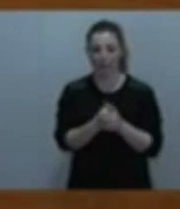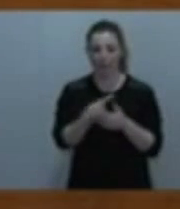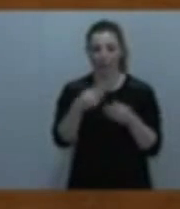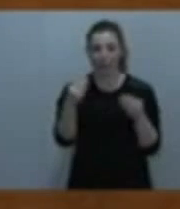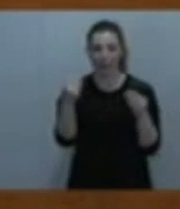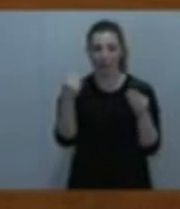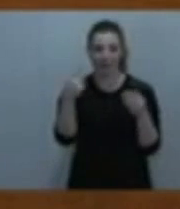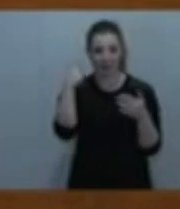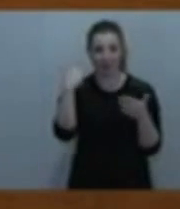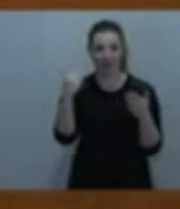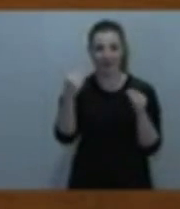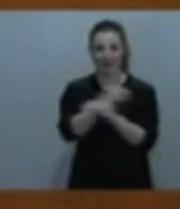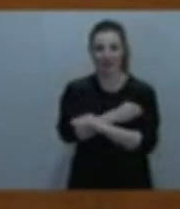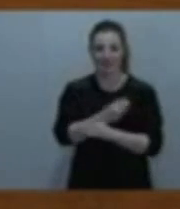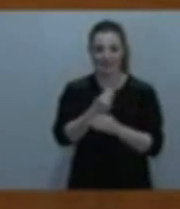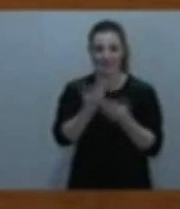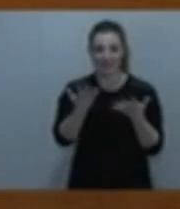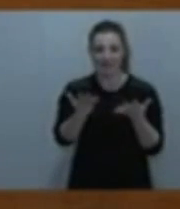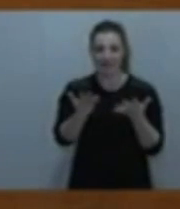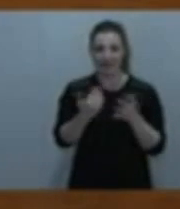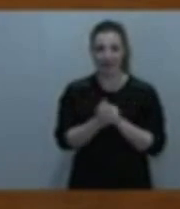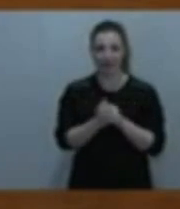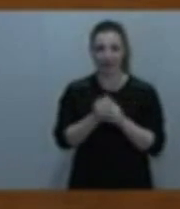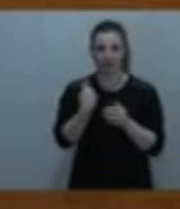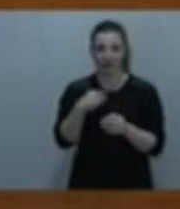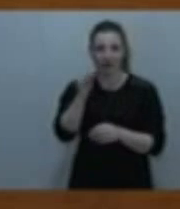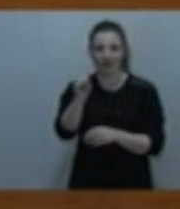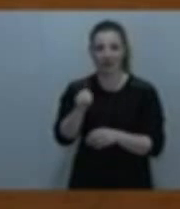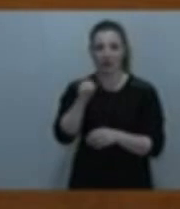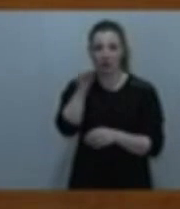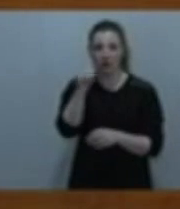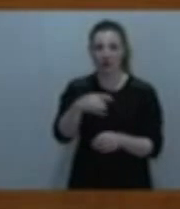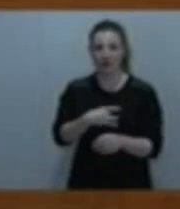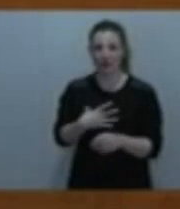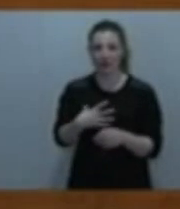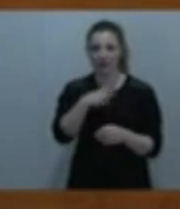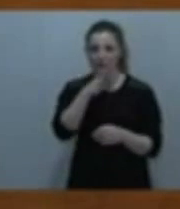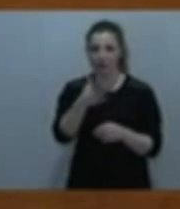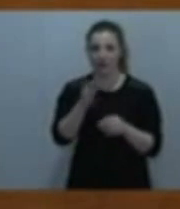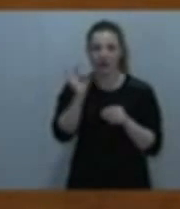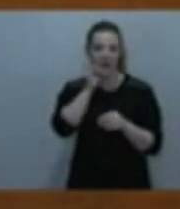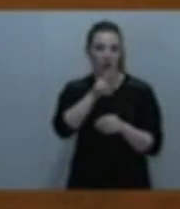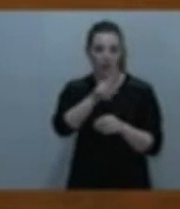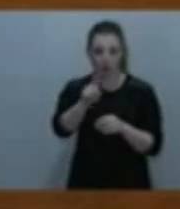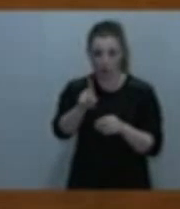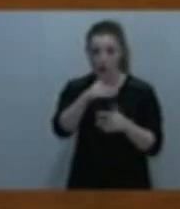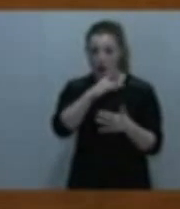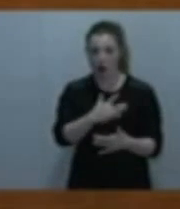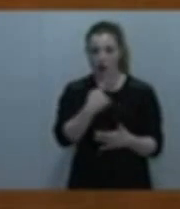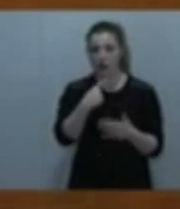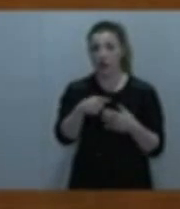menos a primera vista, el significado alegórico de los cisnes se ha visto ampliado en el siglo XXI al pasar de las